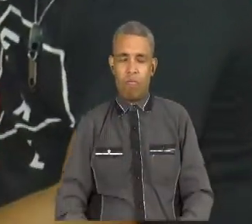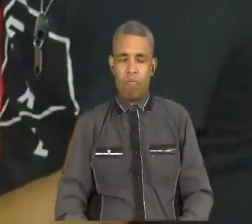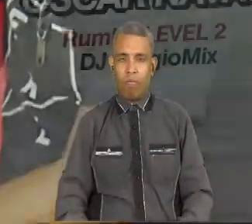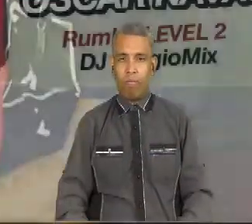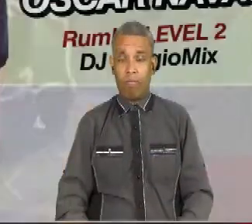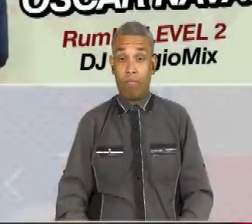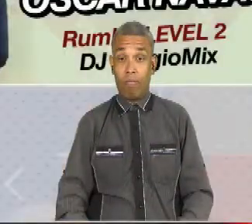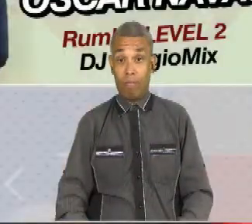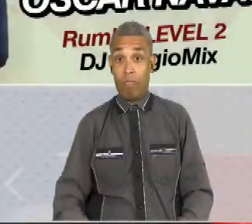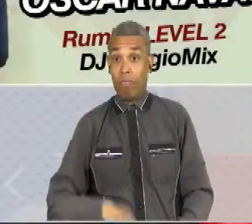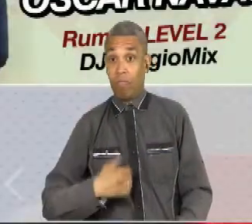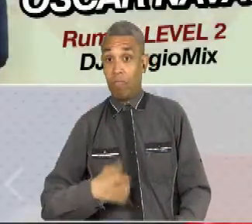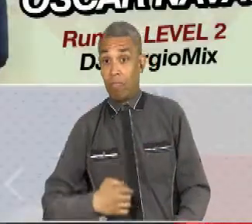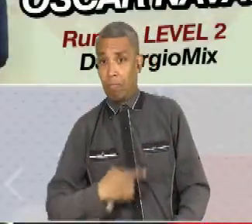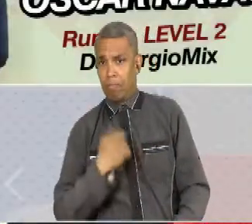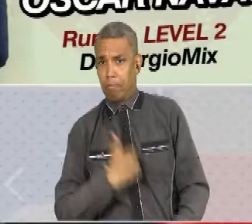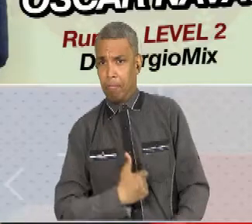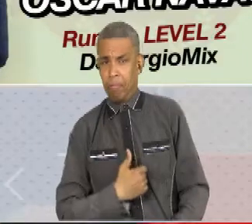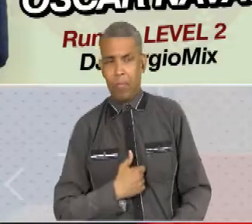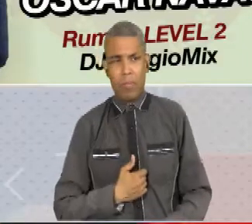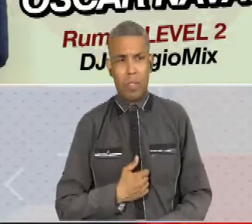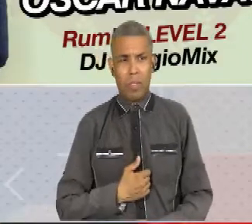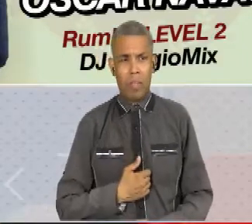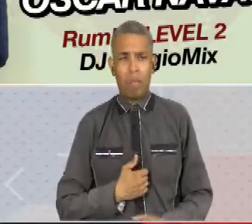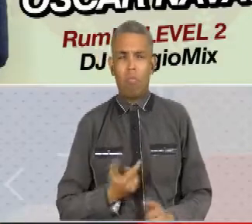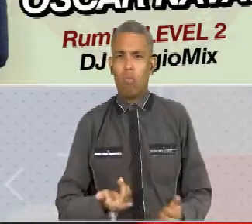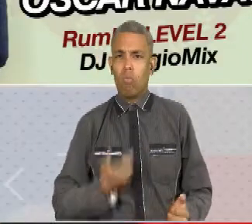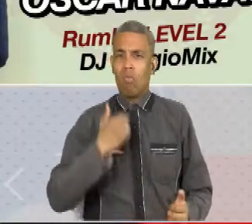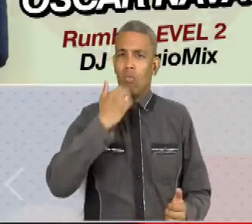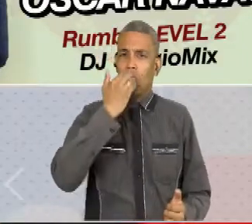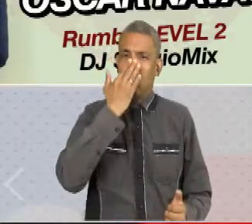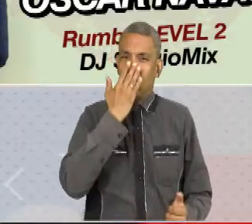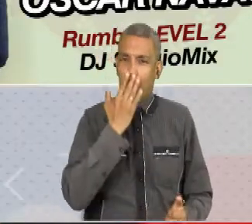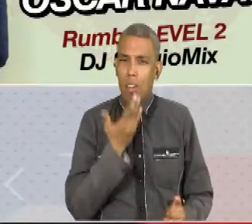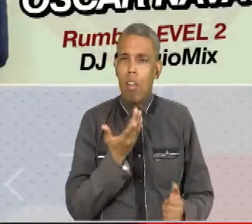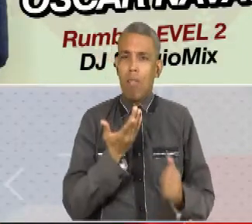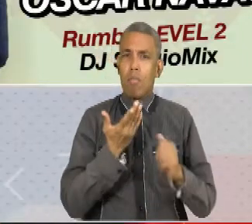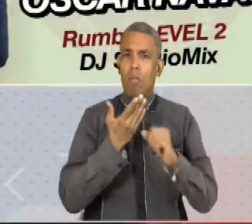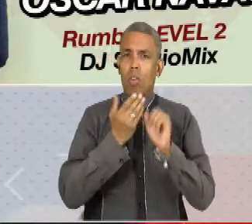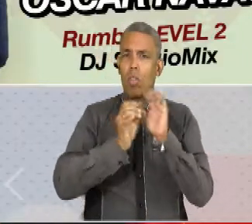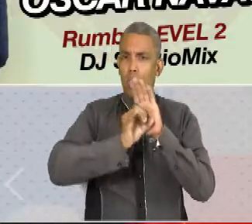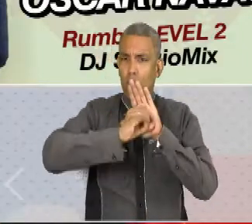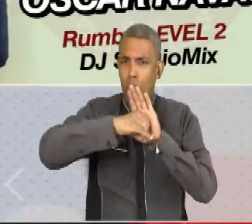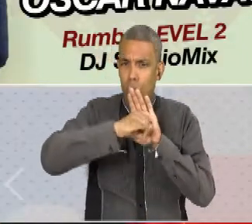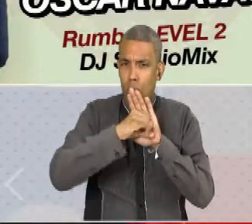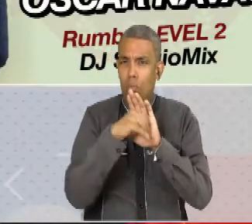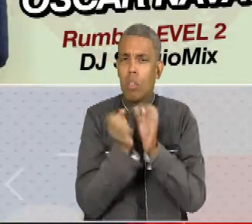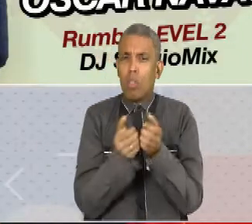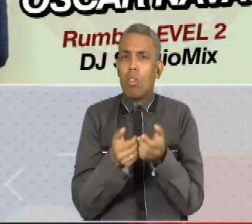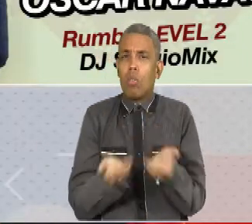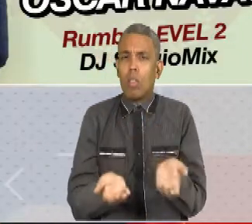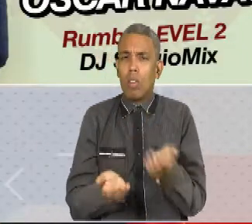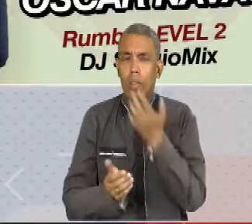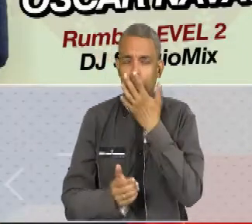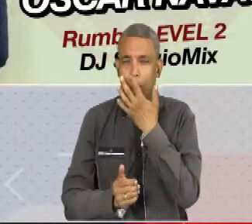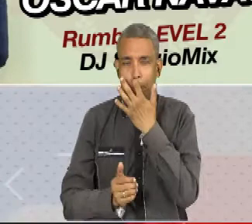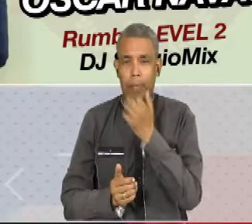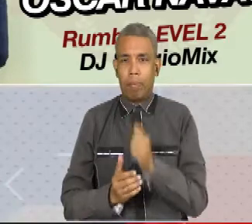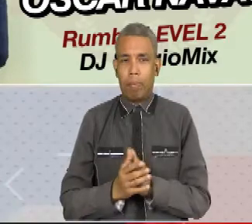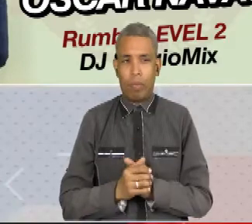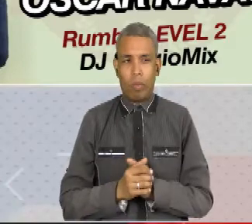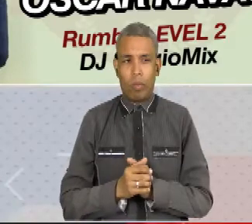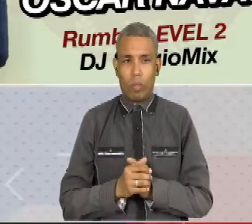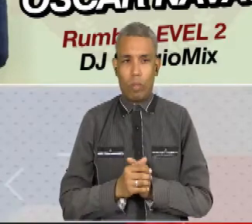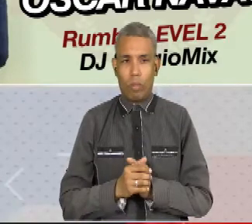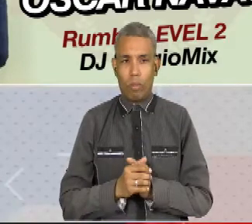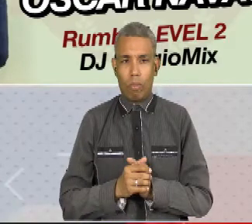Entonces ustedes no se lo pueden perder. Oscar, redes sociales, números de contacto, por si te quieren contactar nuestros televidentes, y para que también estén pendientes